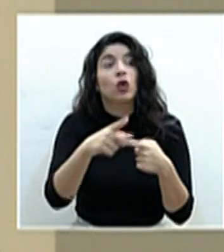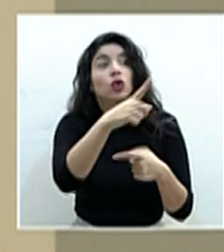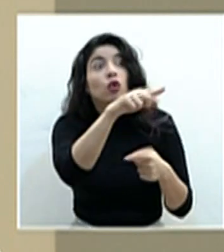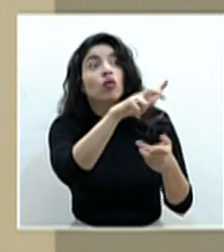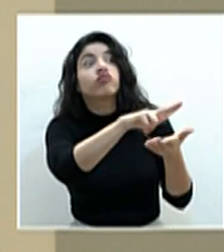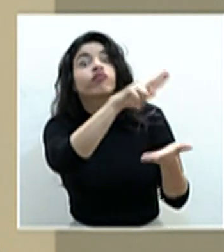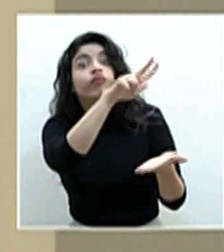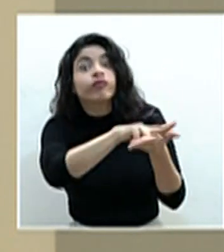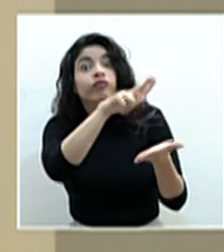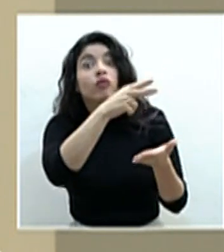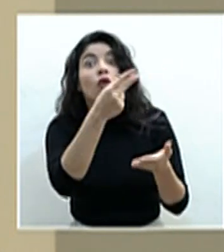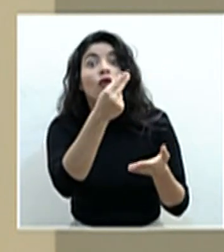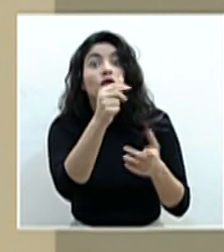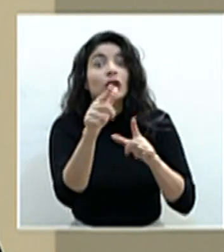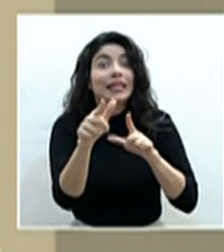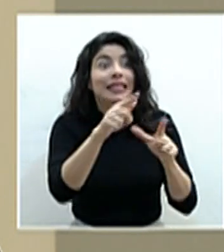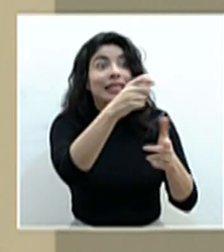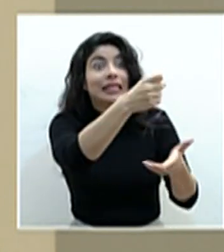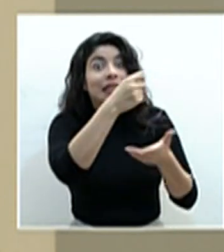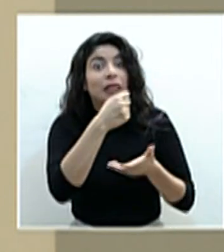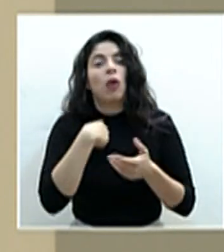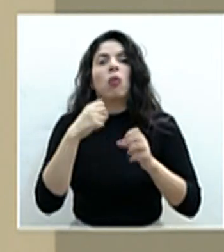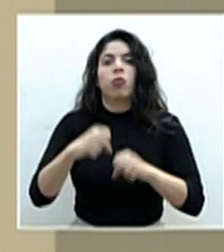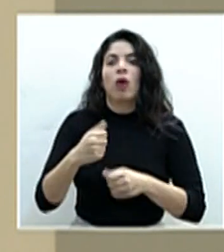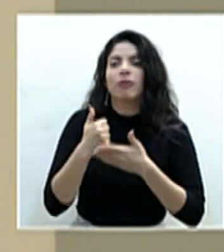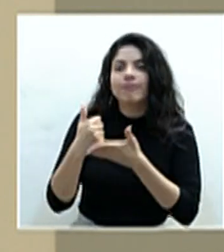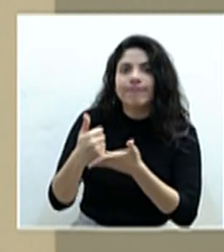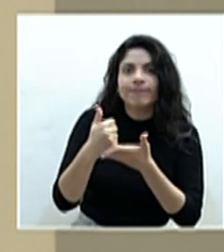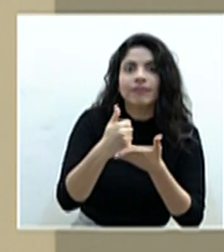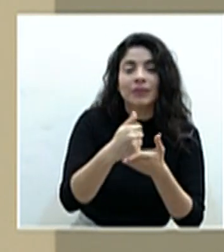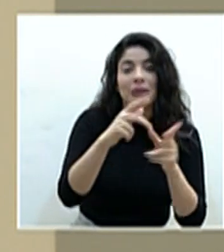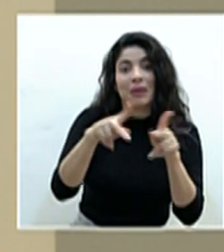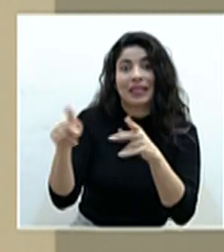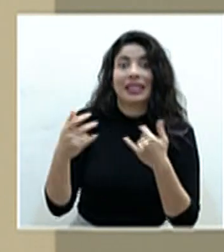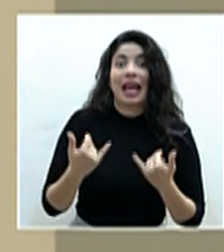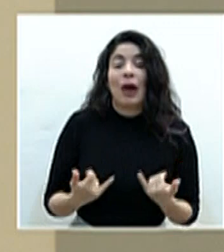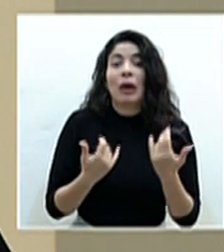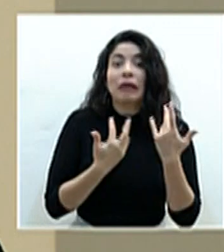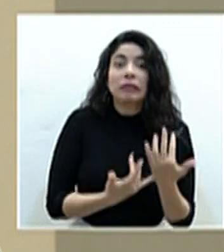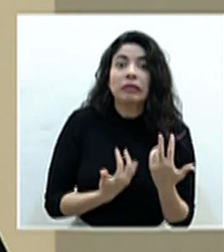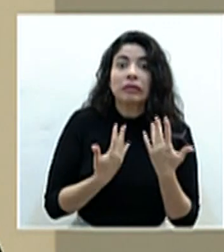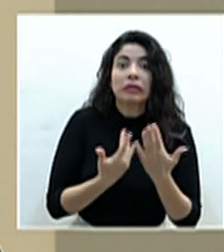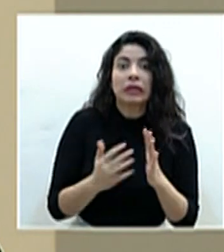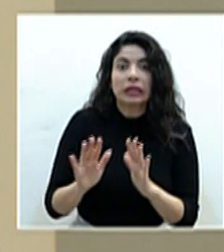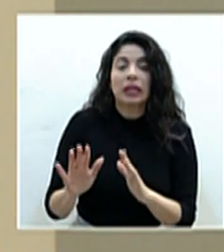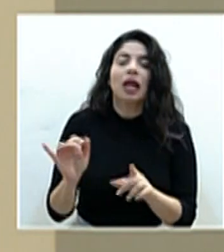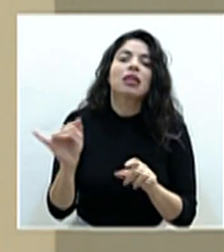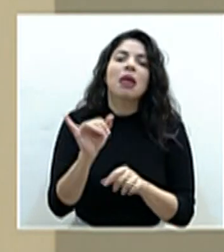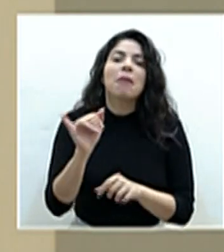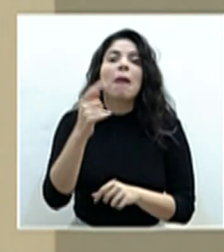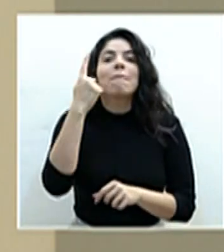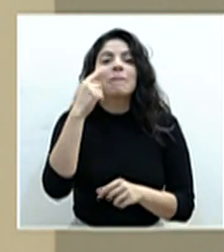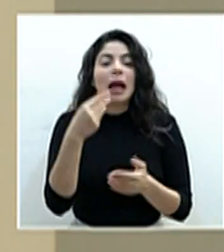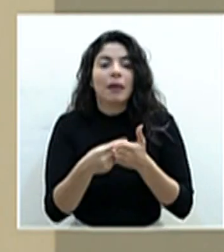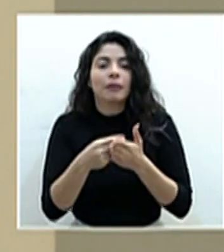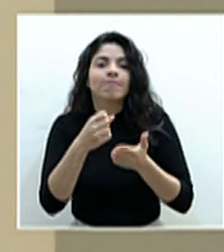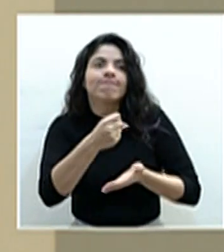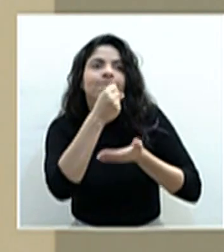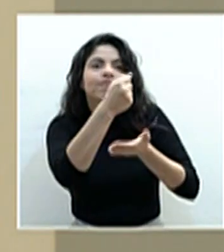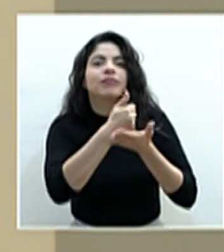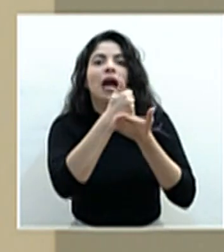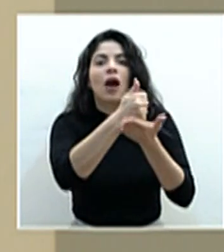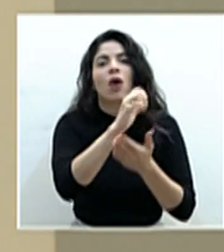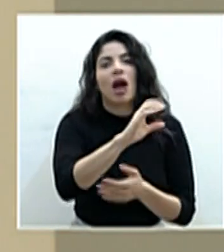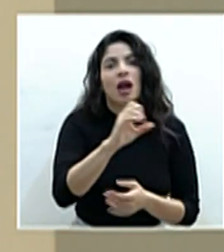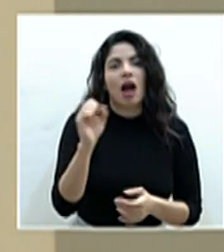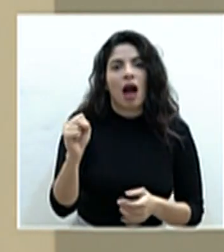para tener esos fondos y poder ayudarles a quienes están esperando, y también para fortalecer a nuestra Caja del Seguro Social